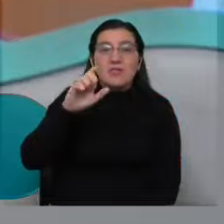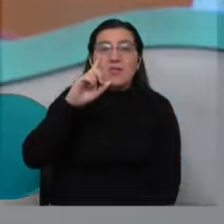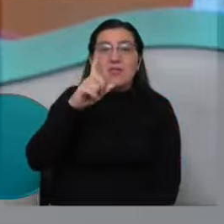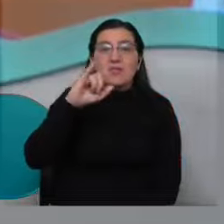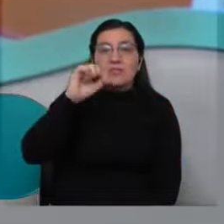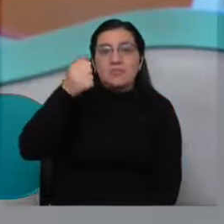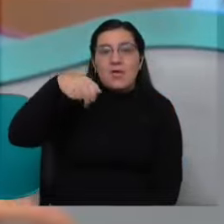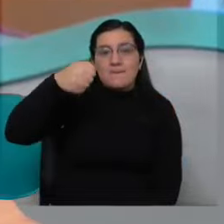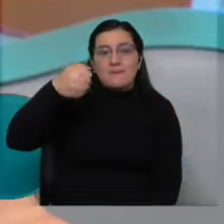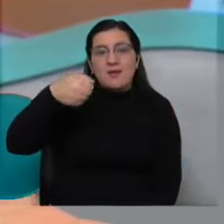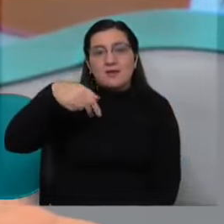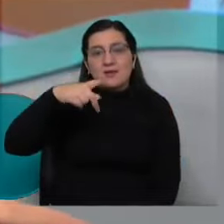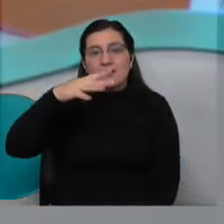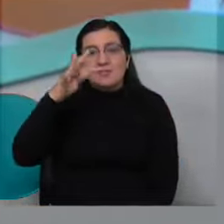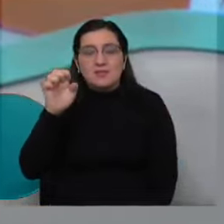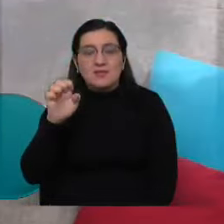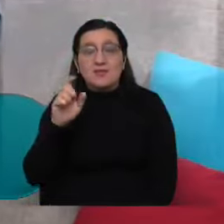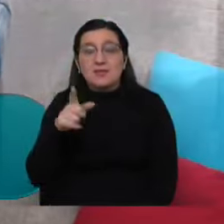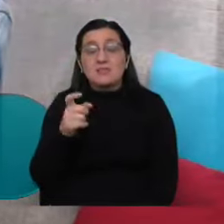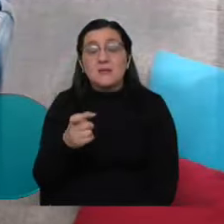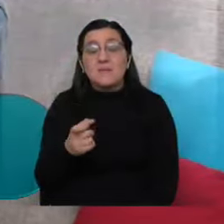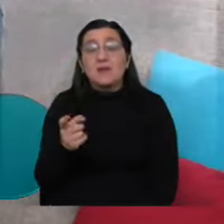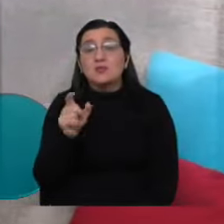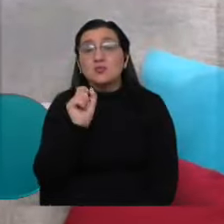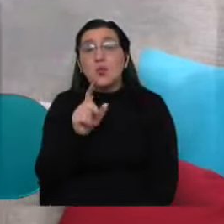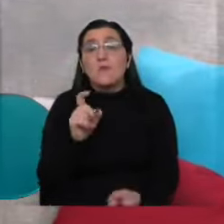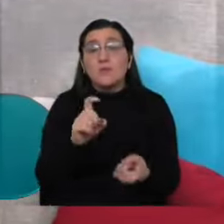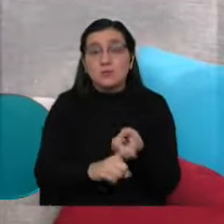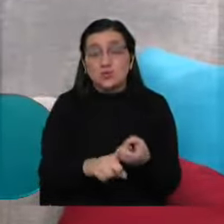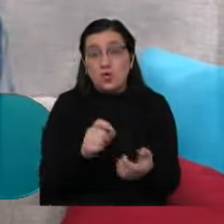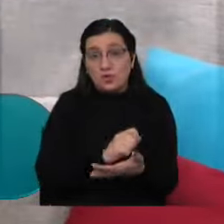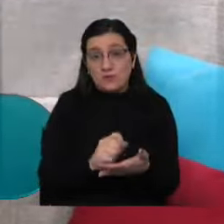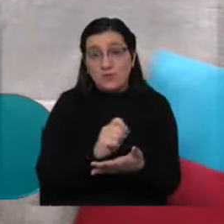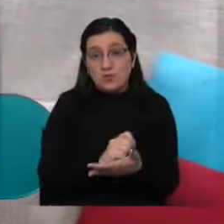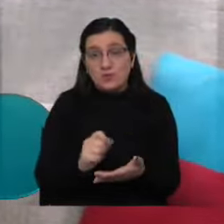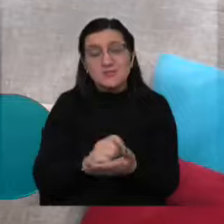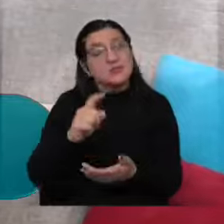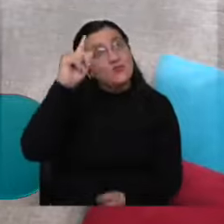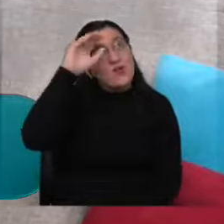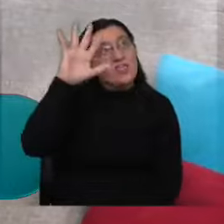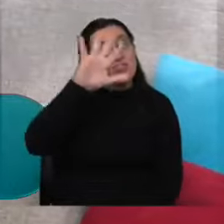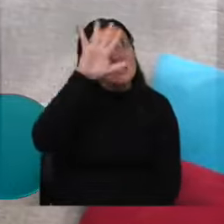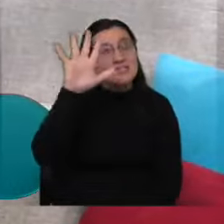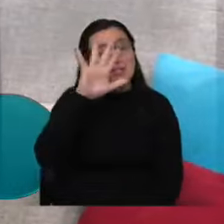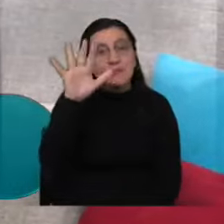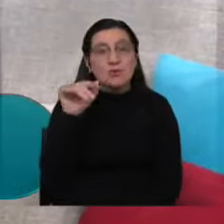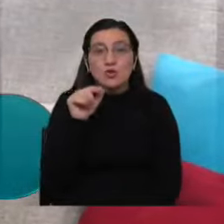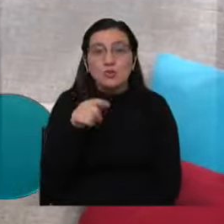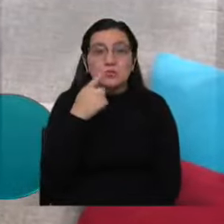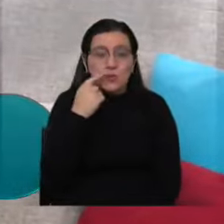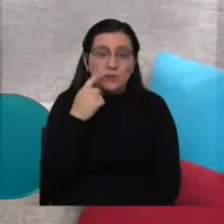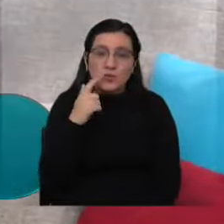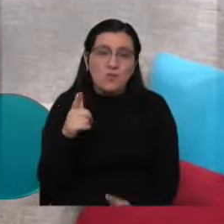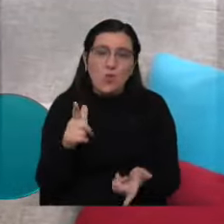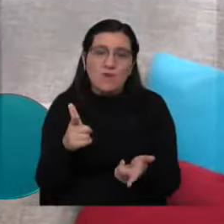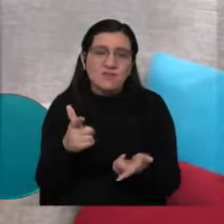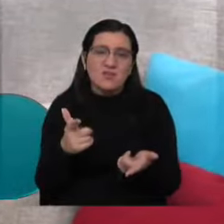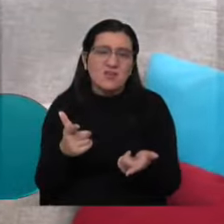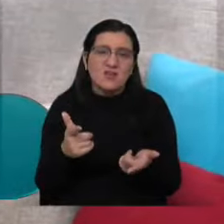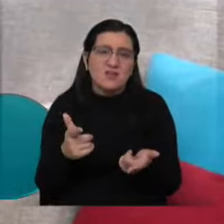sexual bueno está dedicado a su marido no y que en realidad claro muchas de esas cosas eran su fantasía Porque con este hombre ella no no tenía ningún tipo